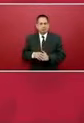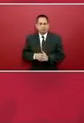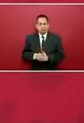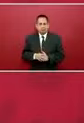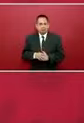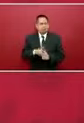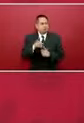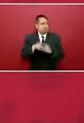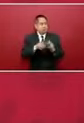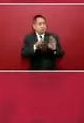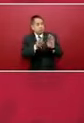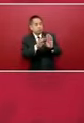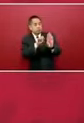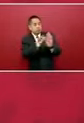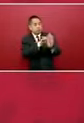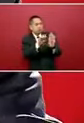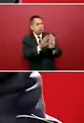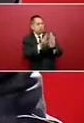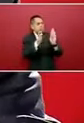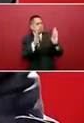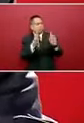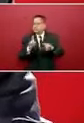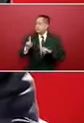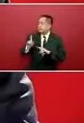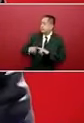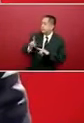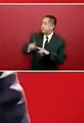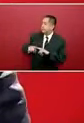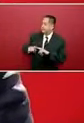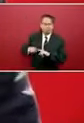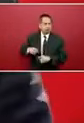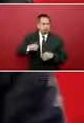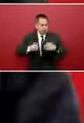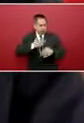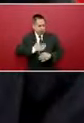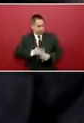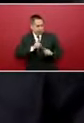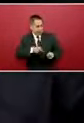Vamos a tocar las puertas. Tum, tum. ¿Quién es? La justicia.